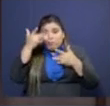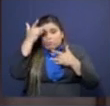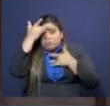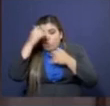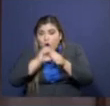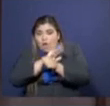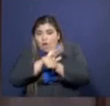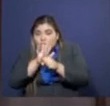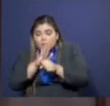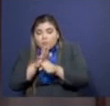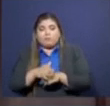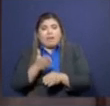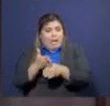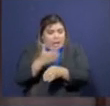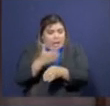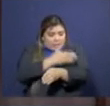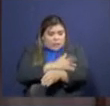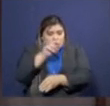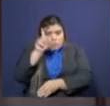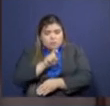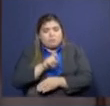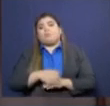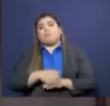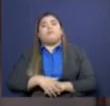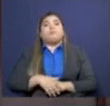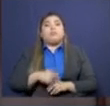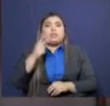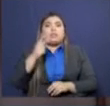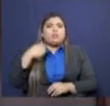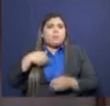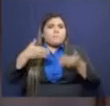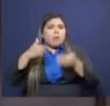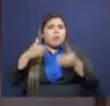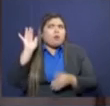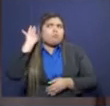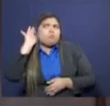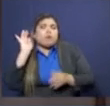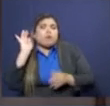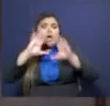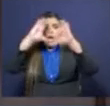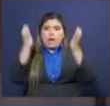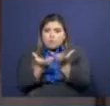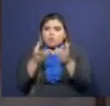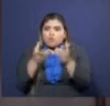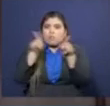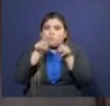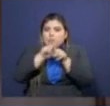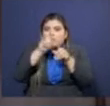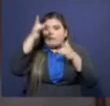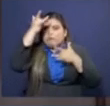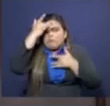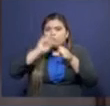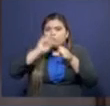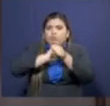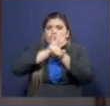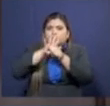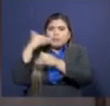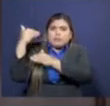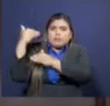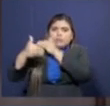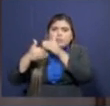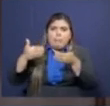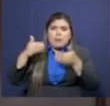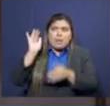y en atención al desarrollo de los acontecimientos a nivel mundial que informan del avance del nuevo coronavirus,